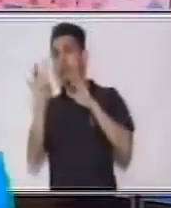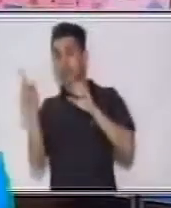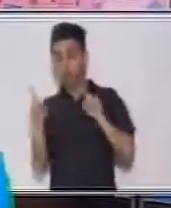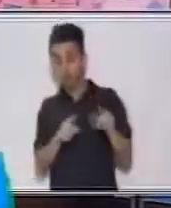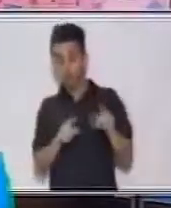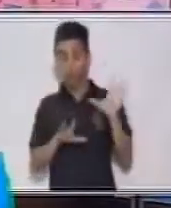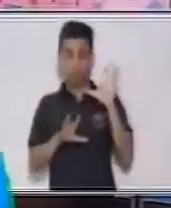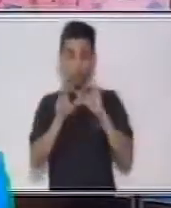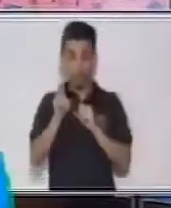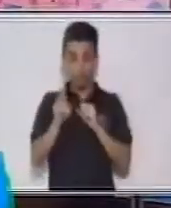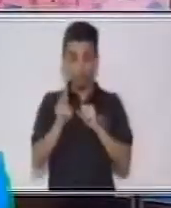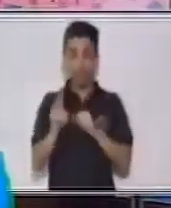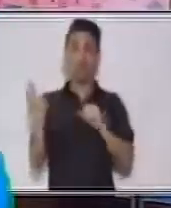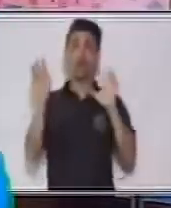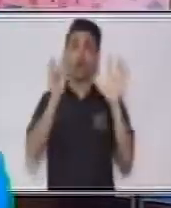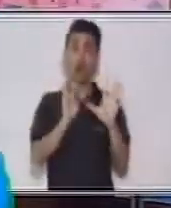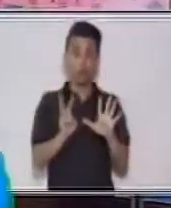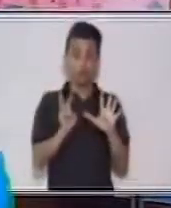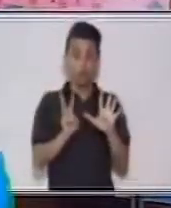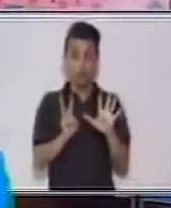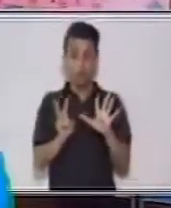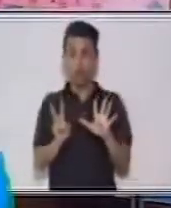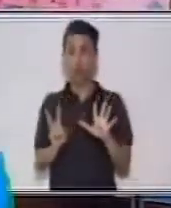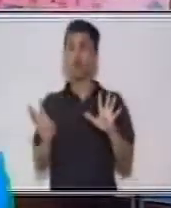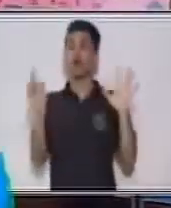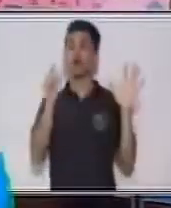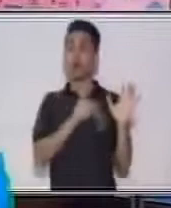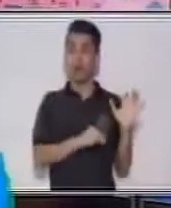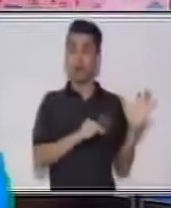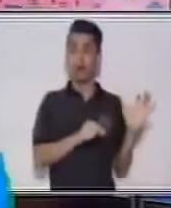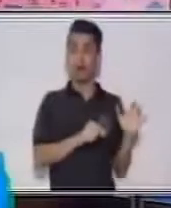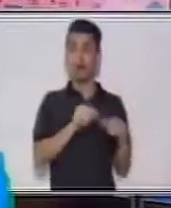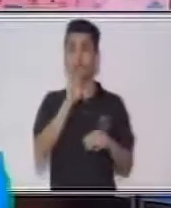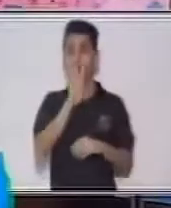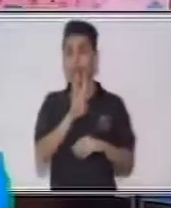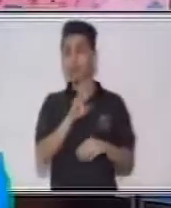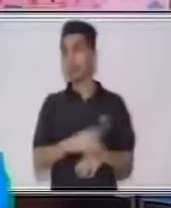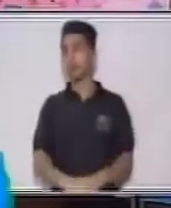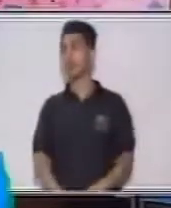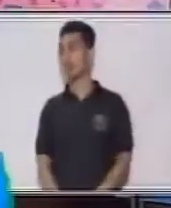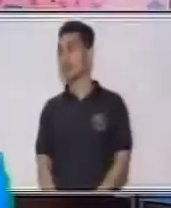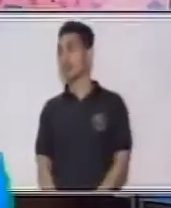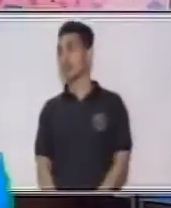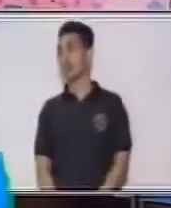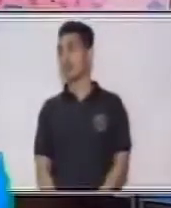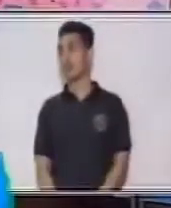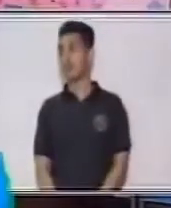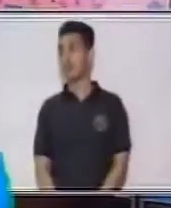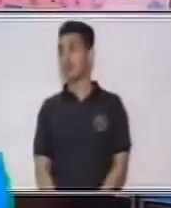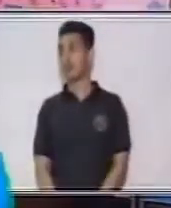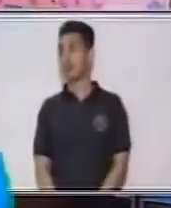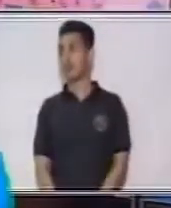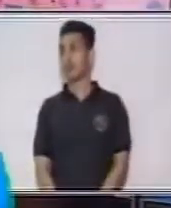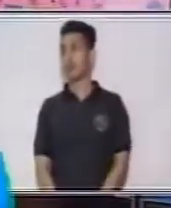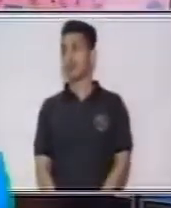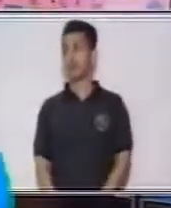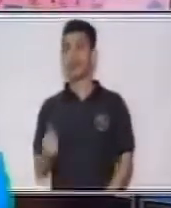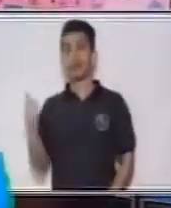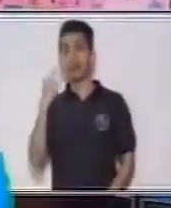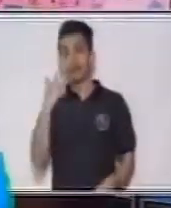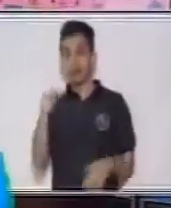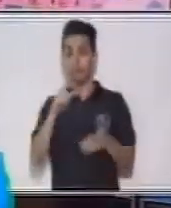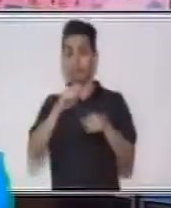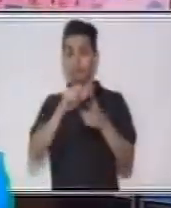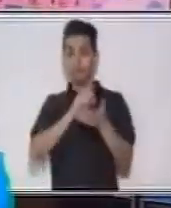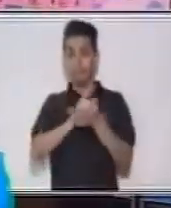mil 488 menos 44 entonces este este ejercicio te